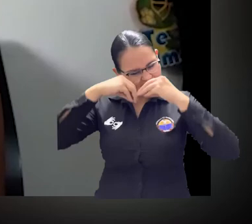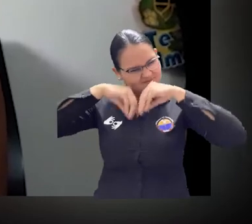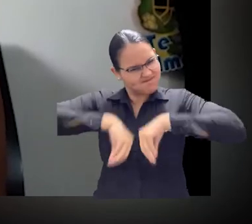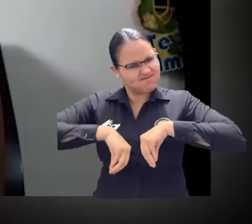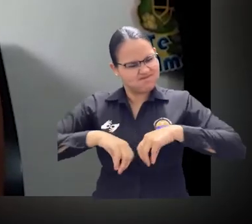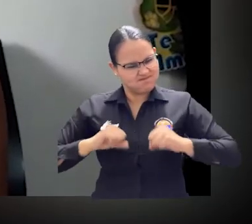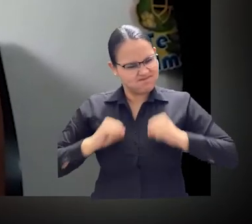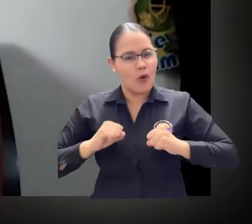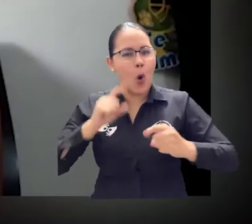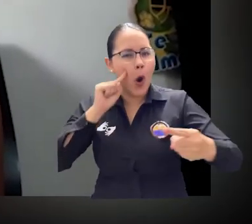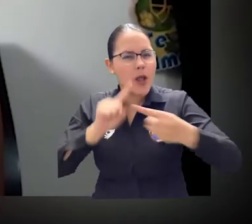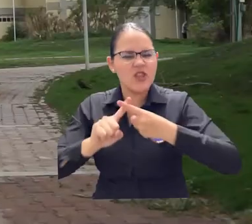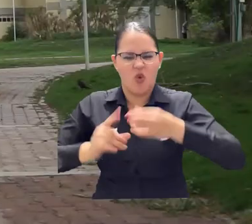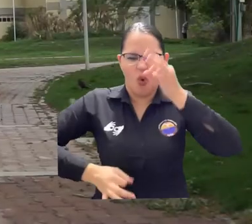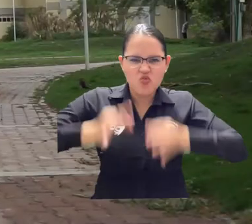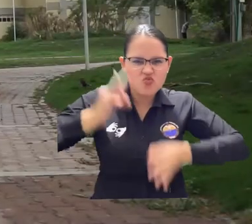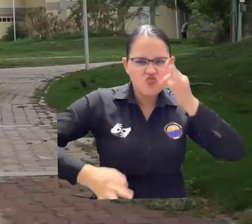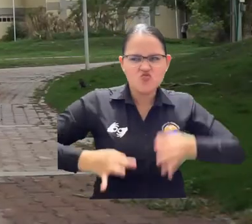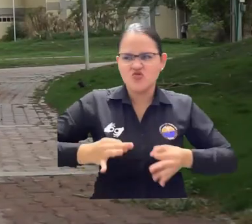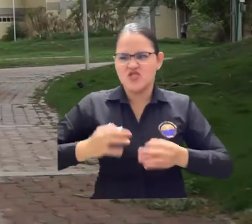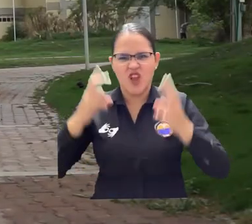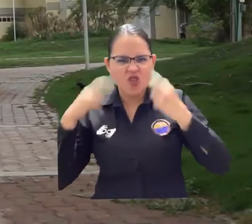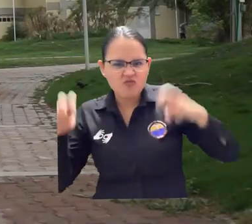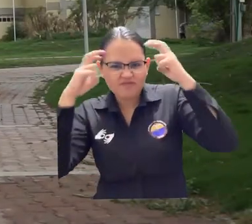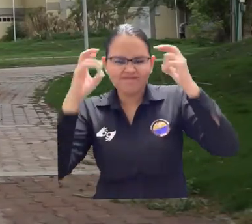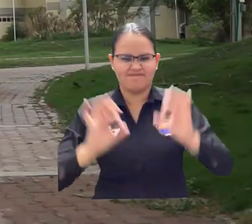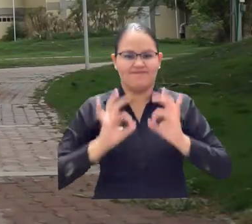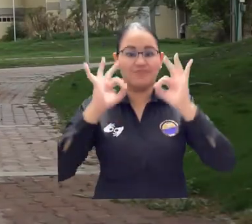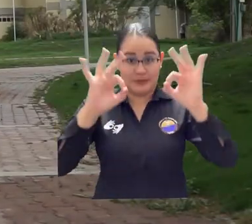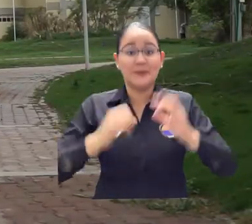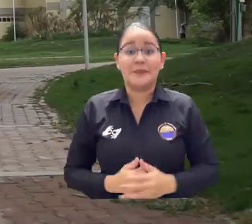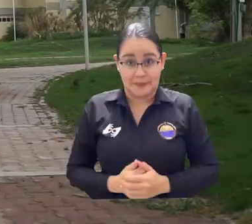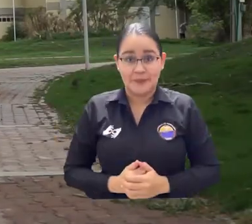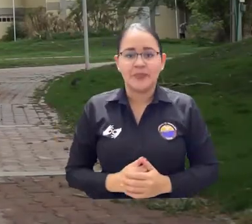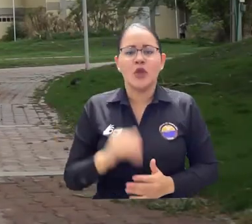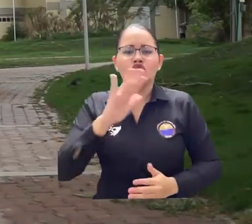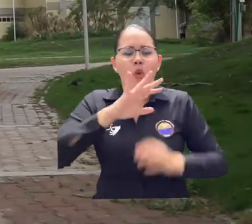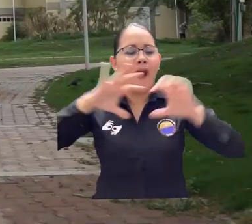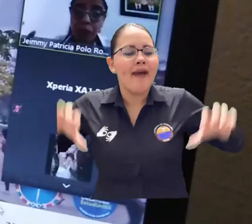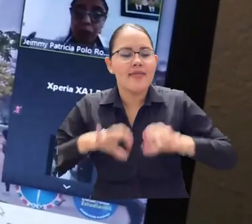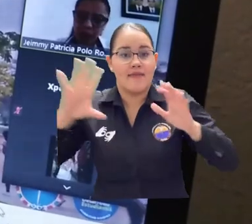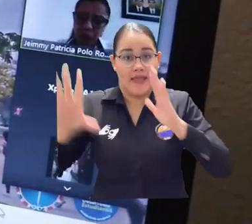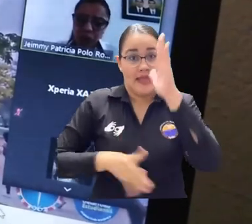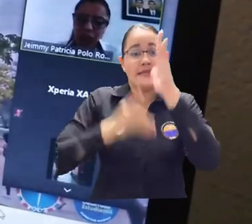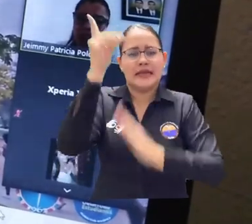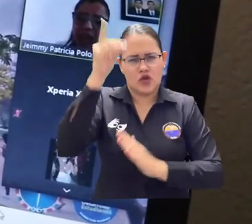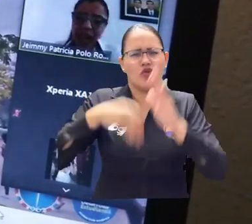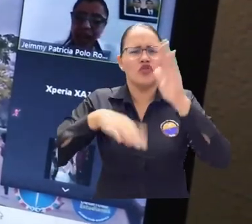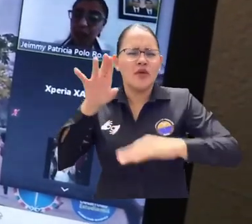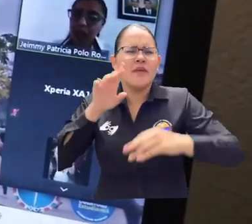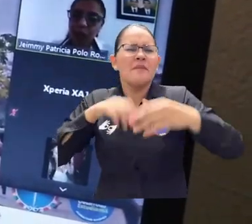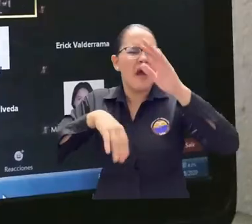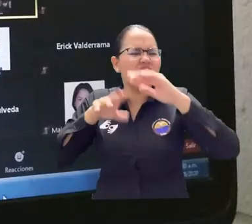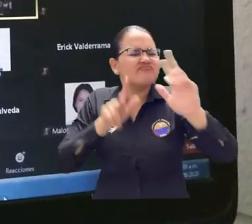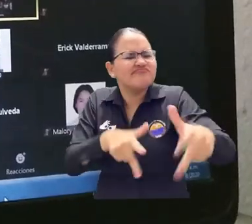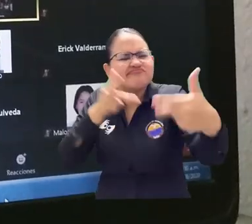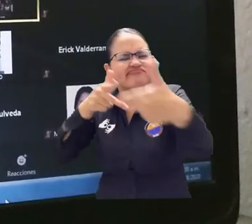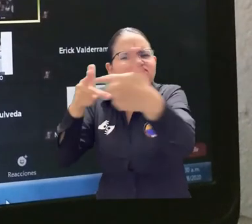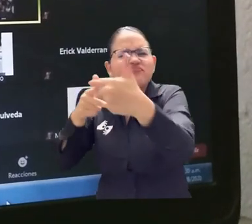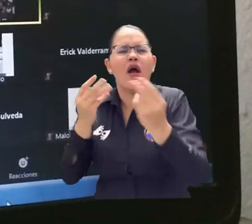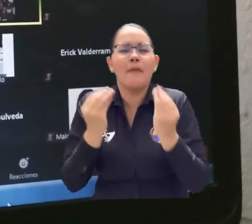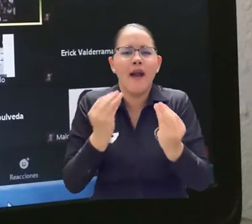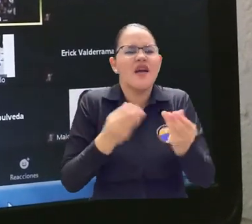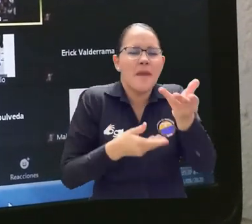del conocimiento y la justicia. Con estas acciones, la institución, mediante desarrollo estudiantil, busca estrechar lazos y generar cercanía con